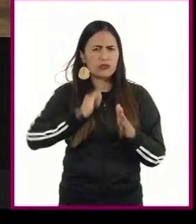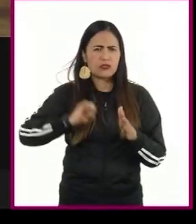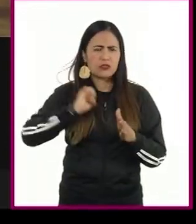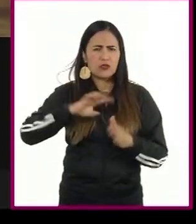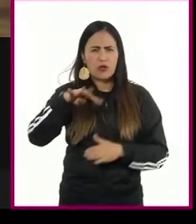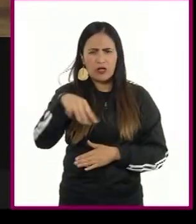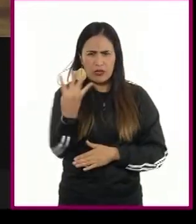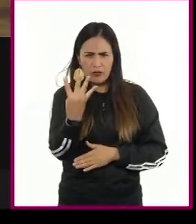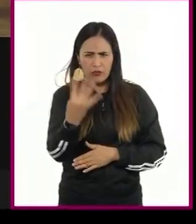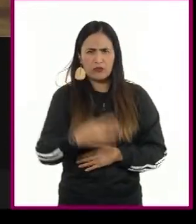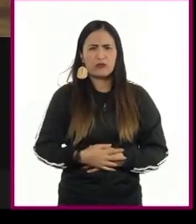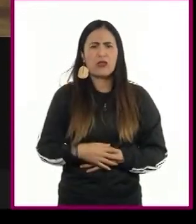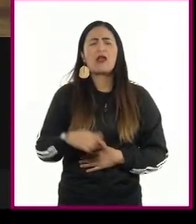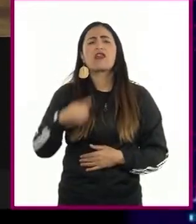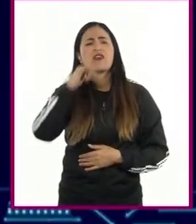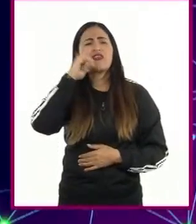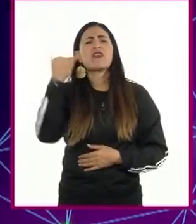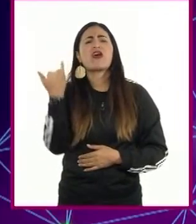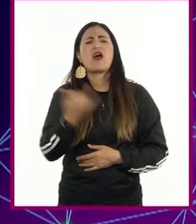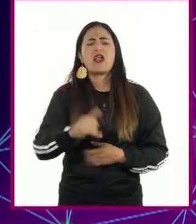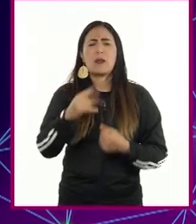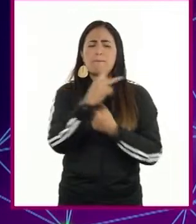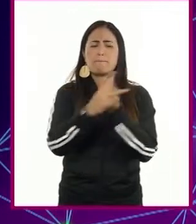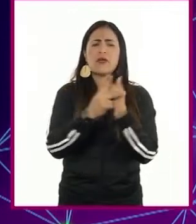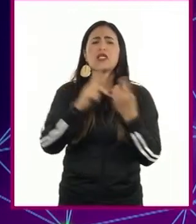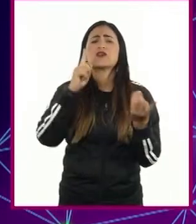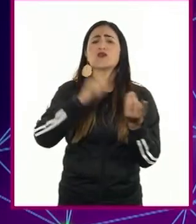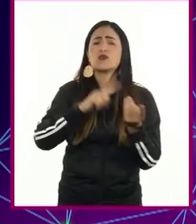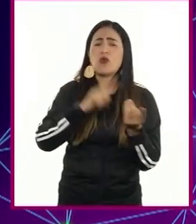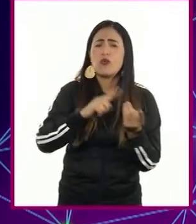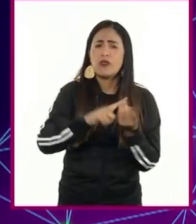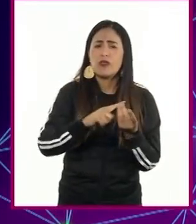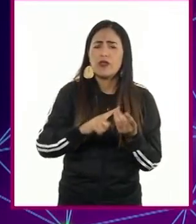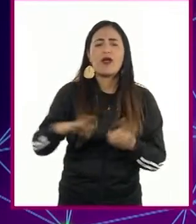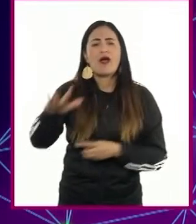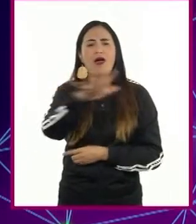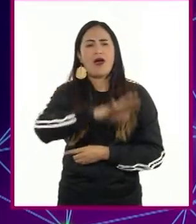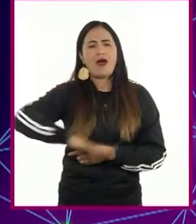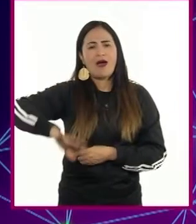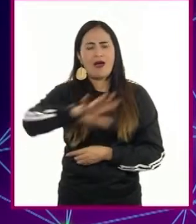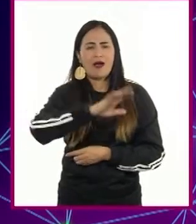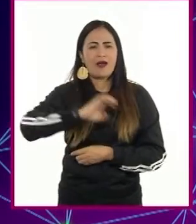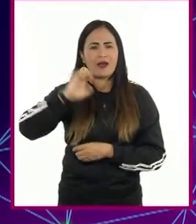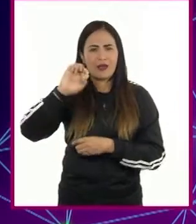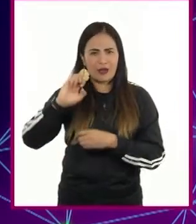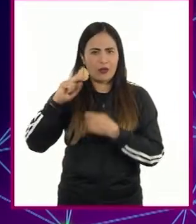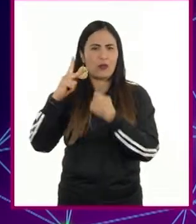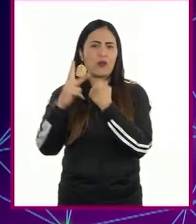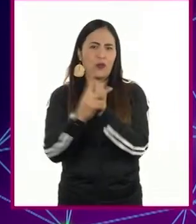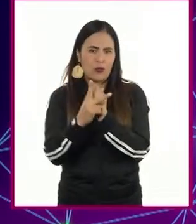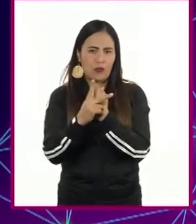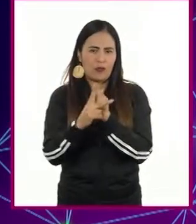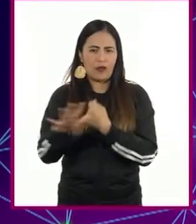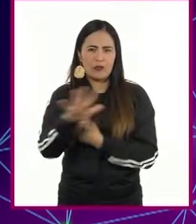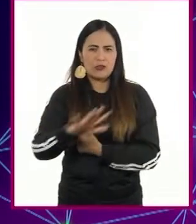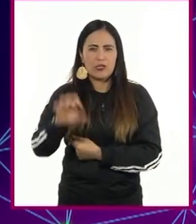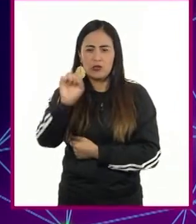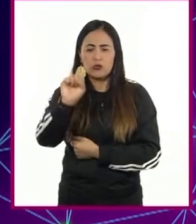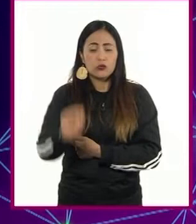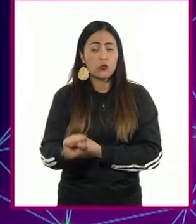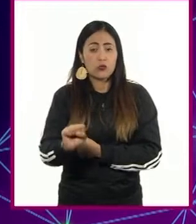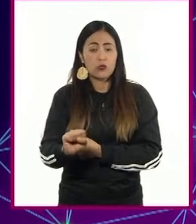mostraré dónde se encuentra Italia. Italia se encuentra en el continente europeo, en la parte sur, con